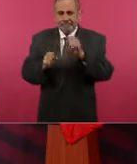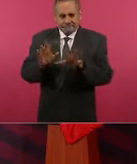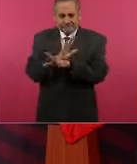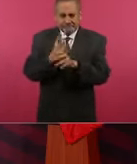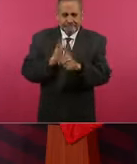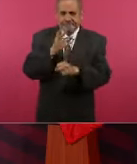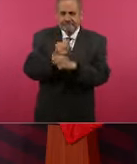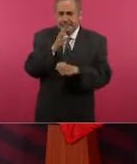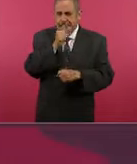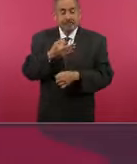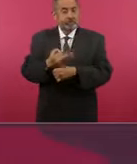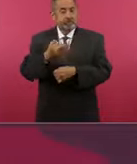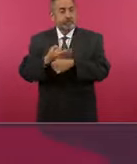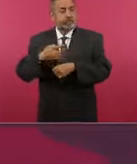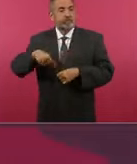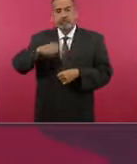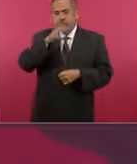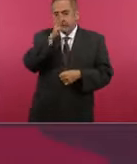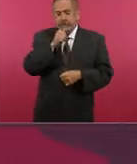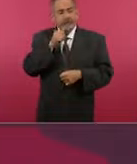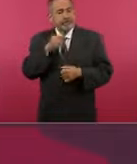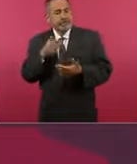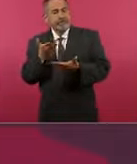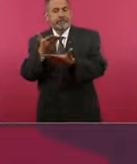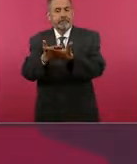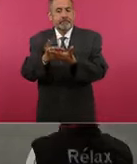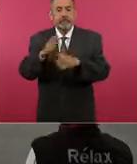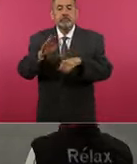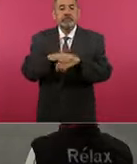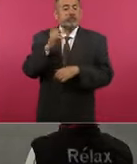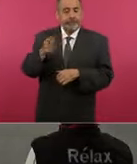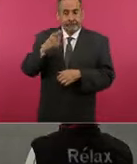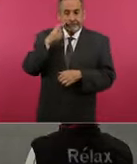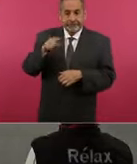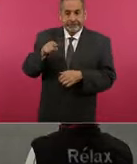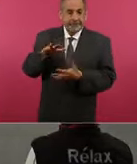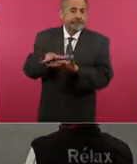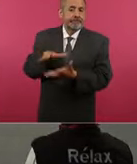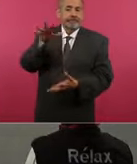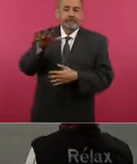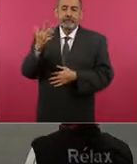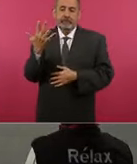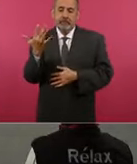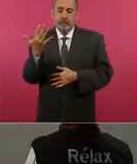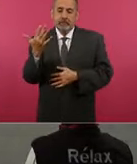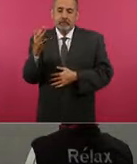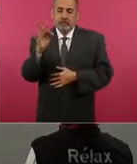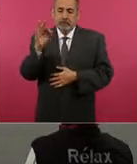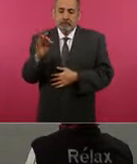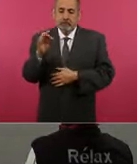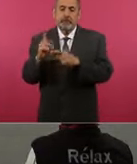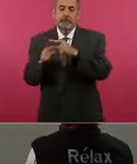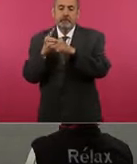No podríamos, porque tenemos mayoría, pero es mayoría